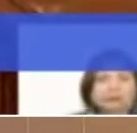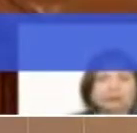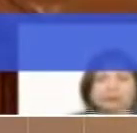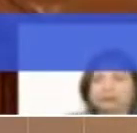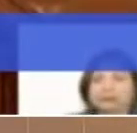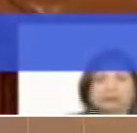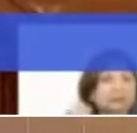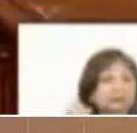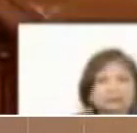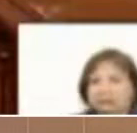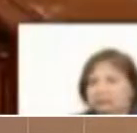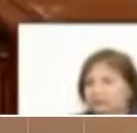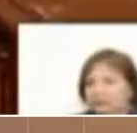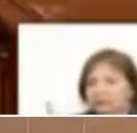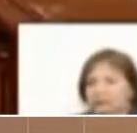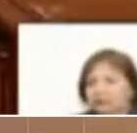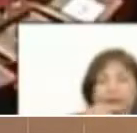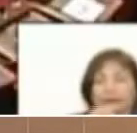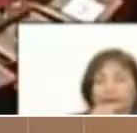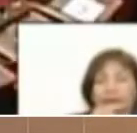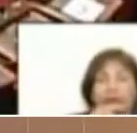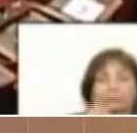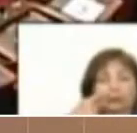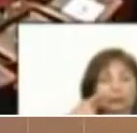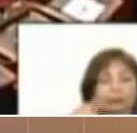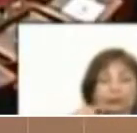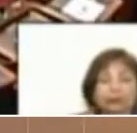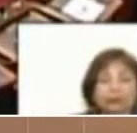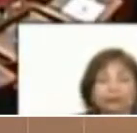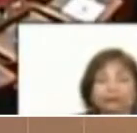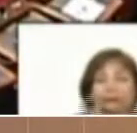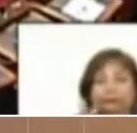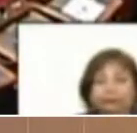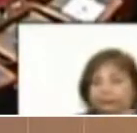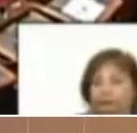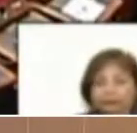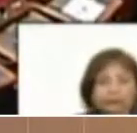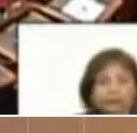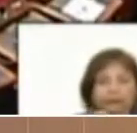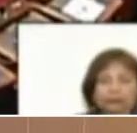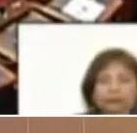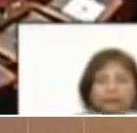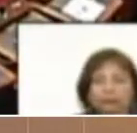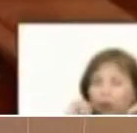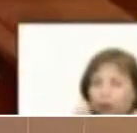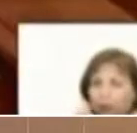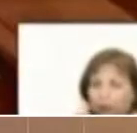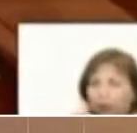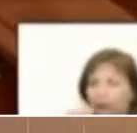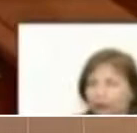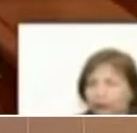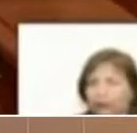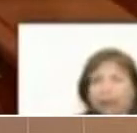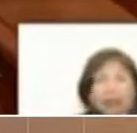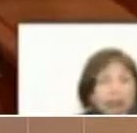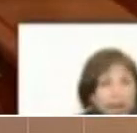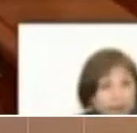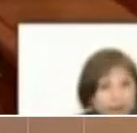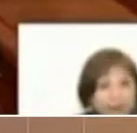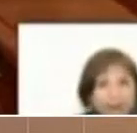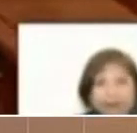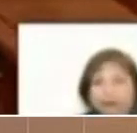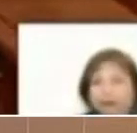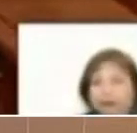los antecedentes dan para que uno le termine no sé qué, si sé cuánto. Bueno, los congresistas se le voltearon y lo terminaron tumbando. Inestabilidad política, factor número